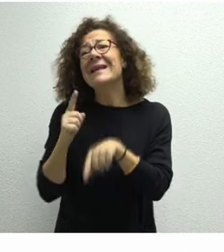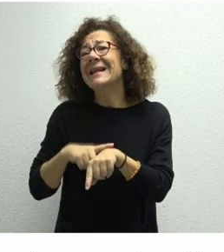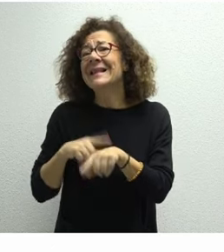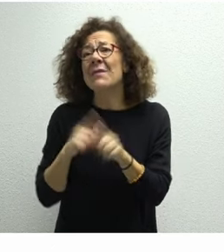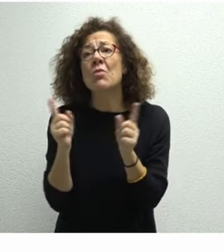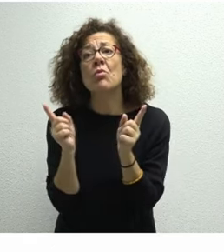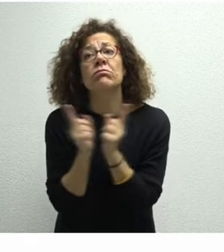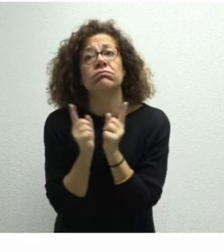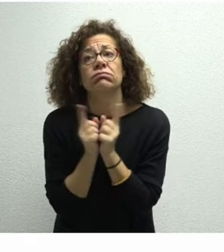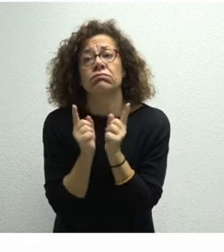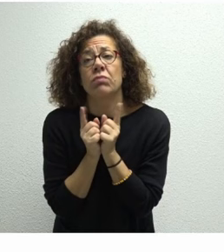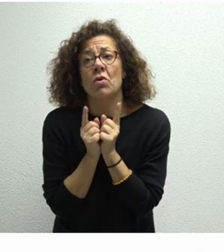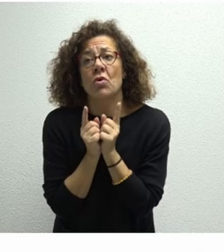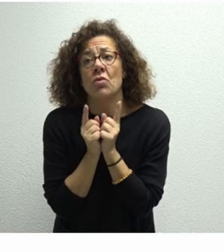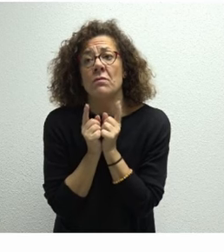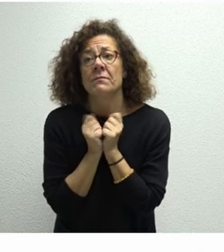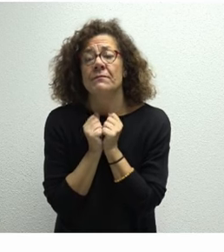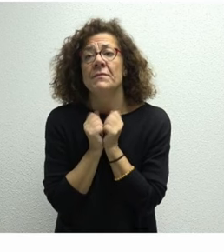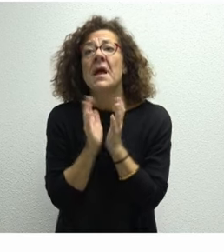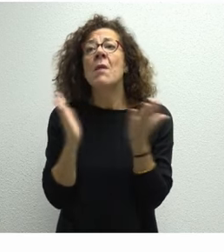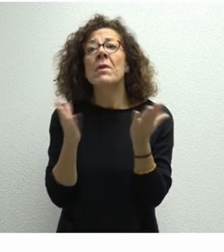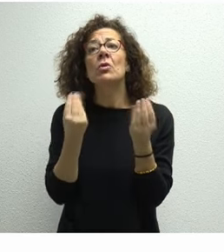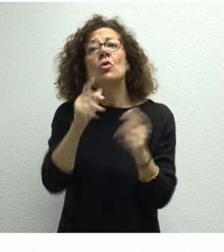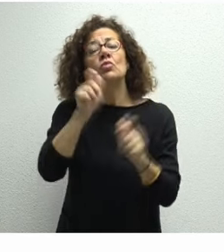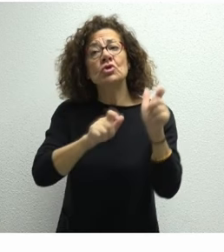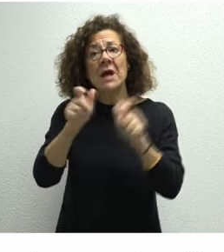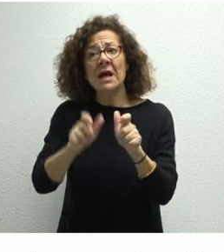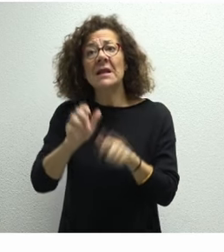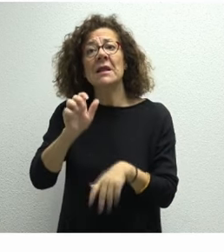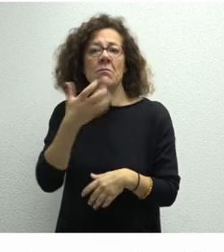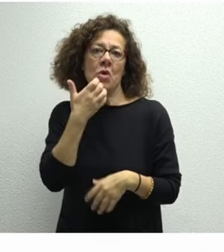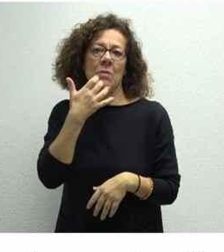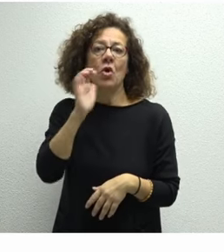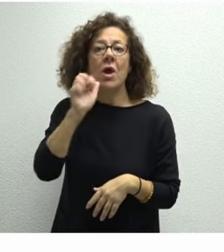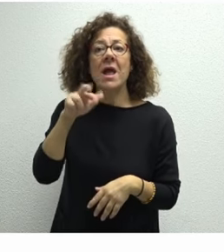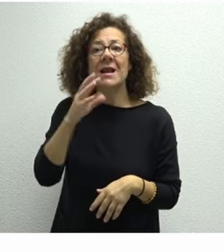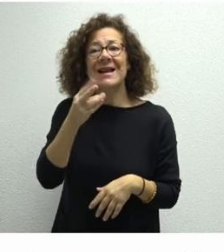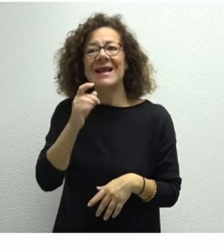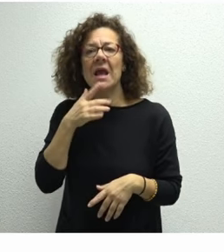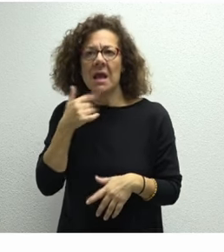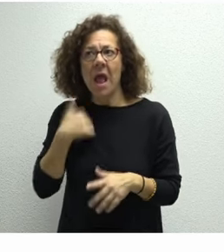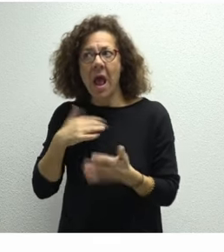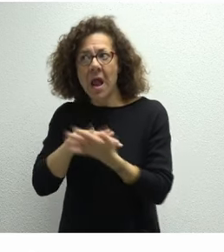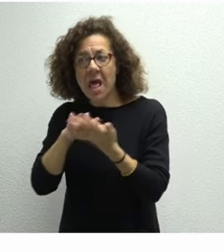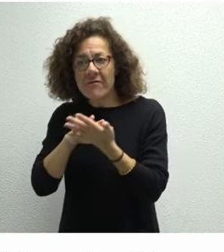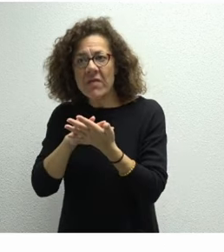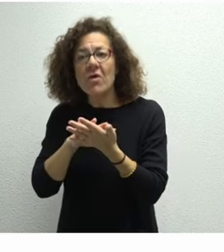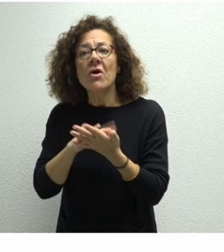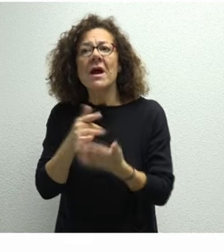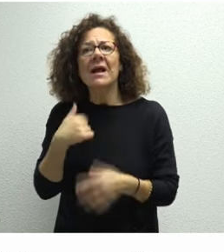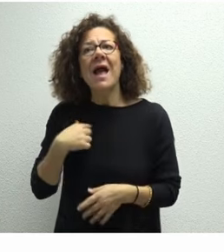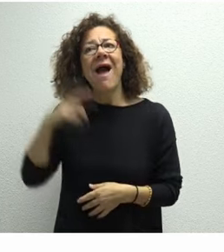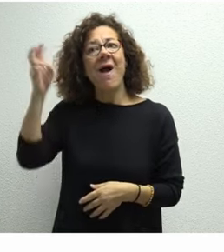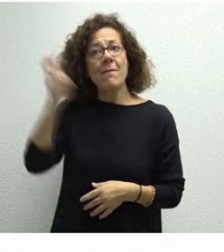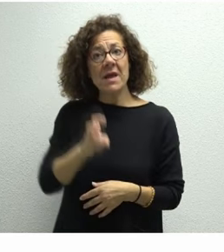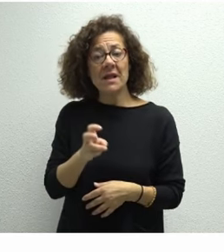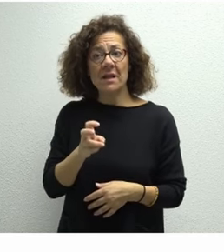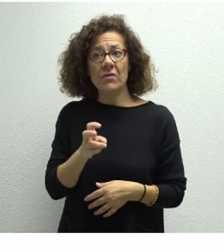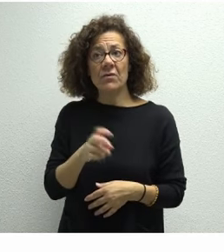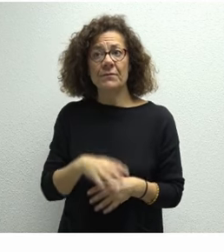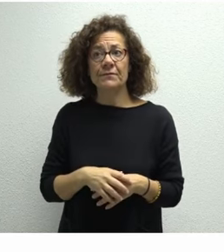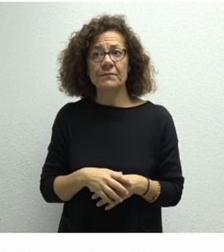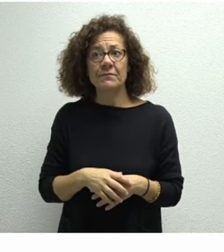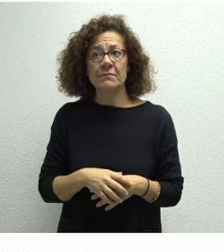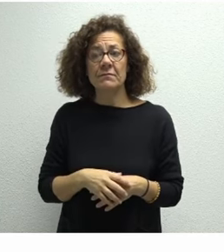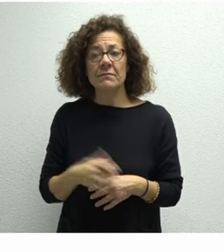tiempo el que llevo digamos Pero hay mucha gente como Enrique y otras personas que han hecho referencia que eh han venido eh